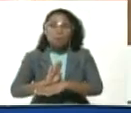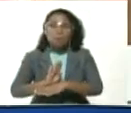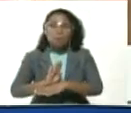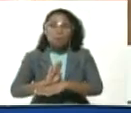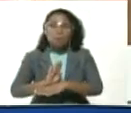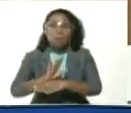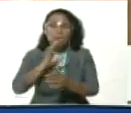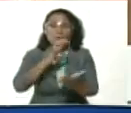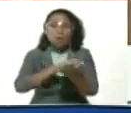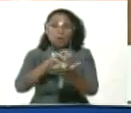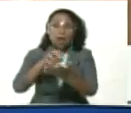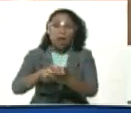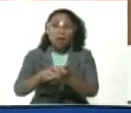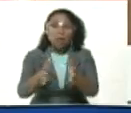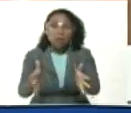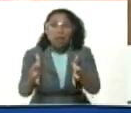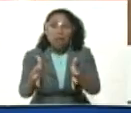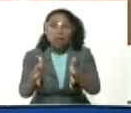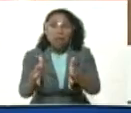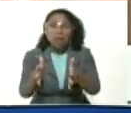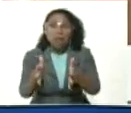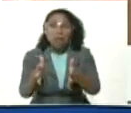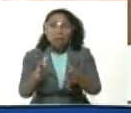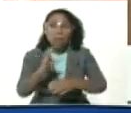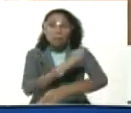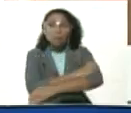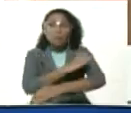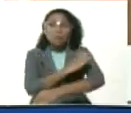en los estados que gana la oposición